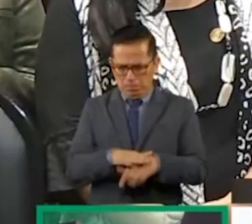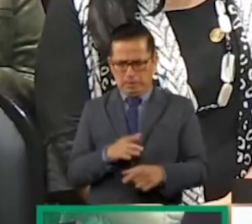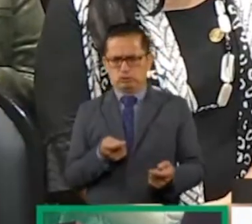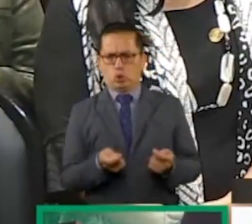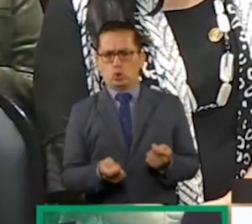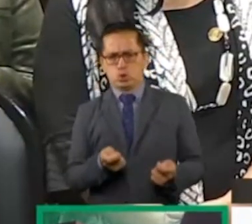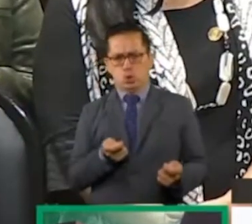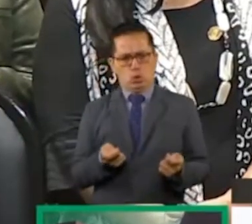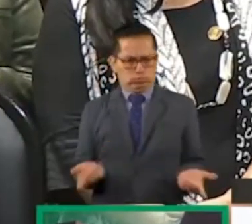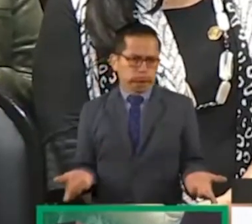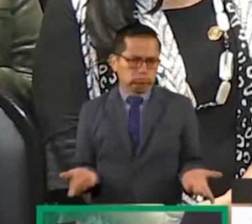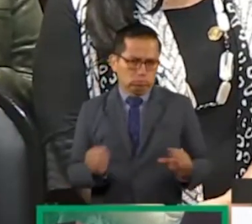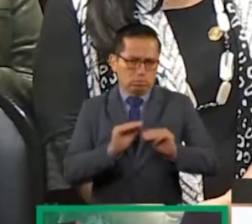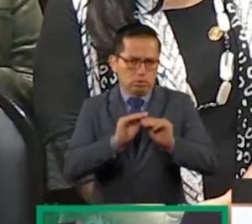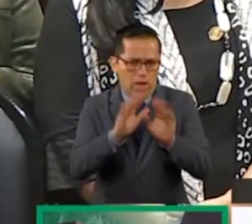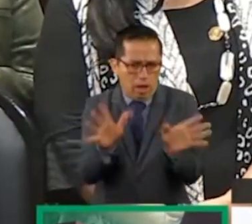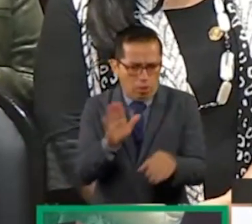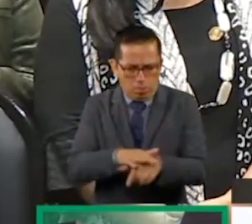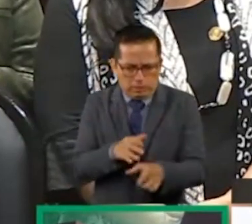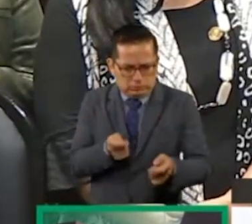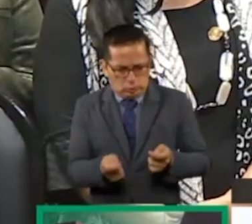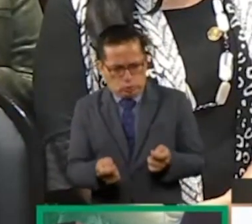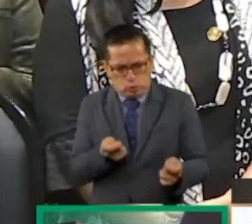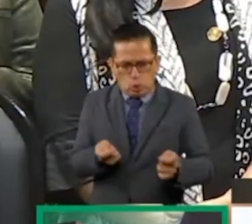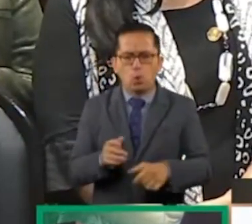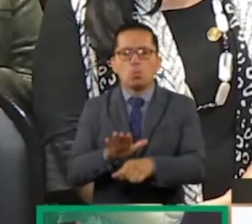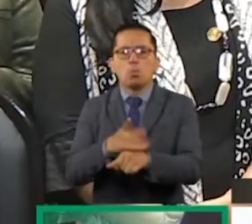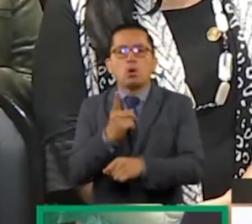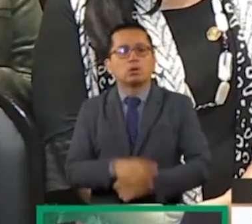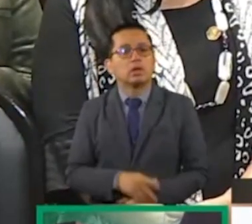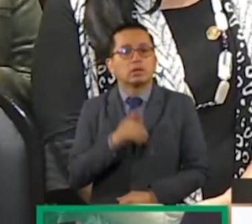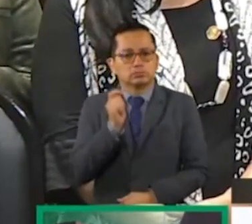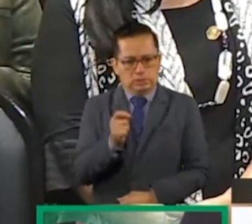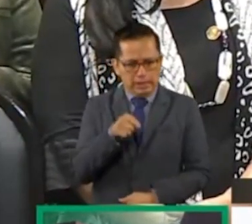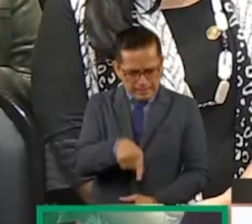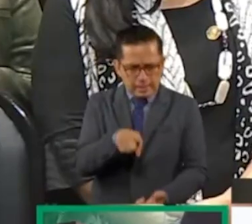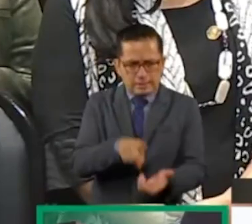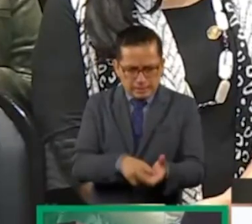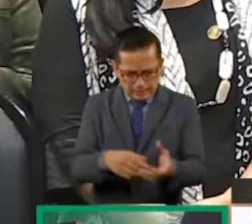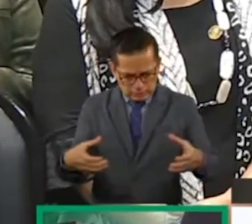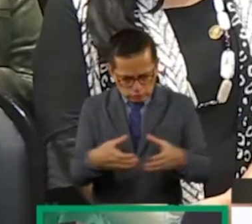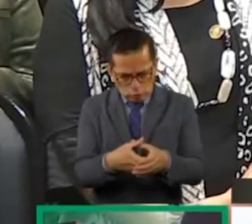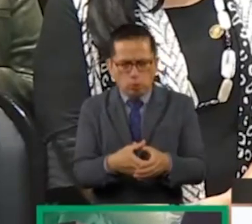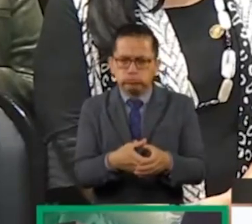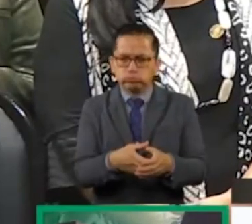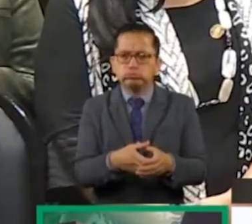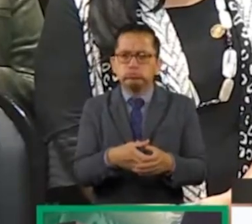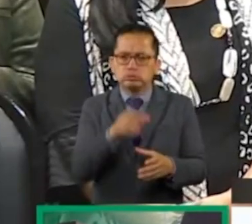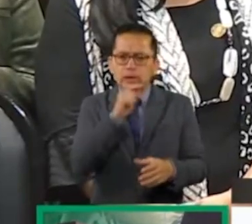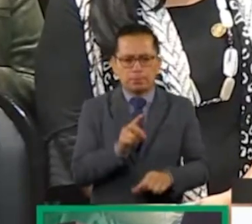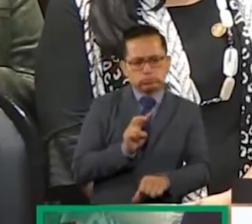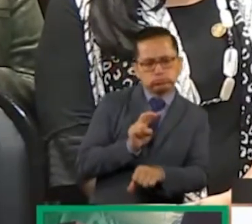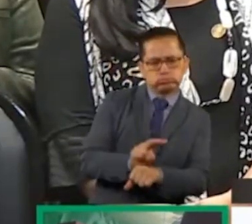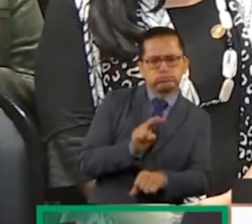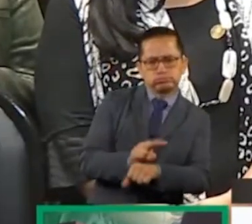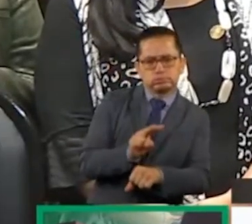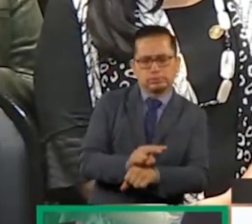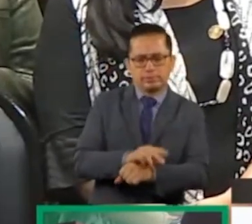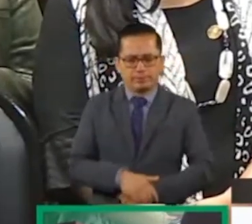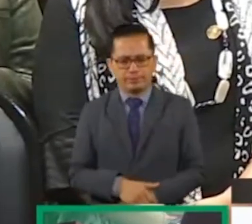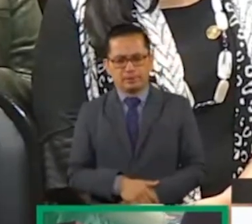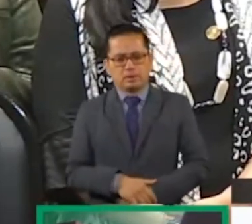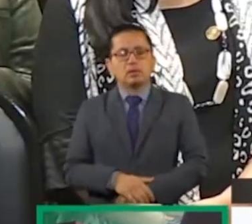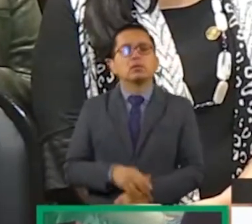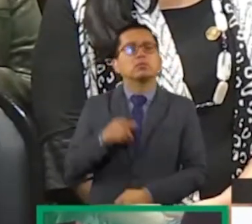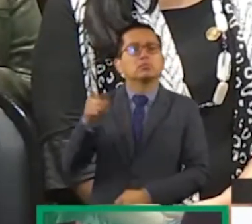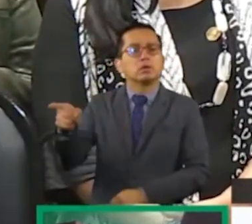Sí, claro, porque vamos a tener también una supervisión interna en esta secretaría. La formación